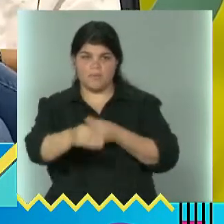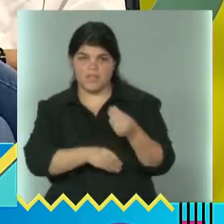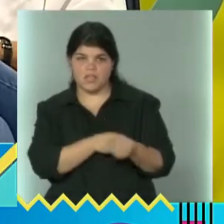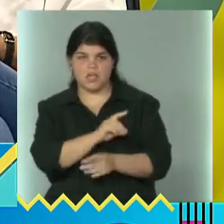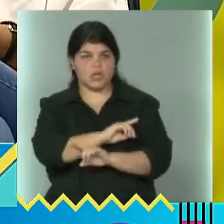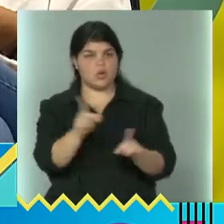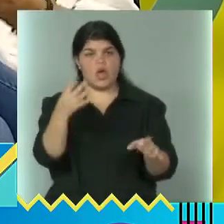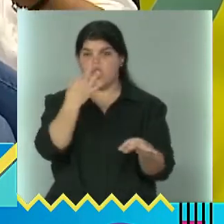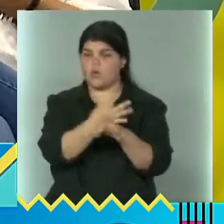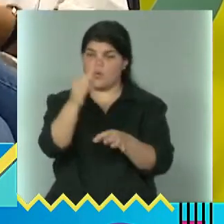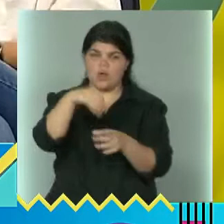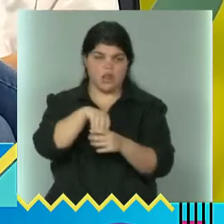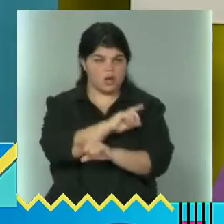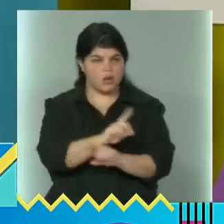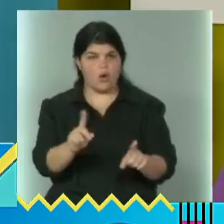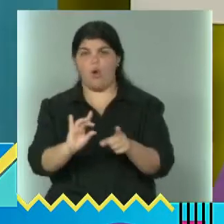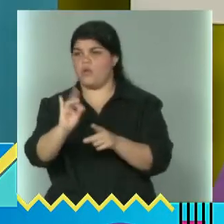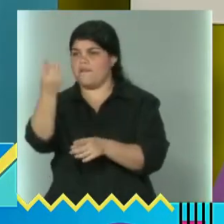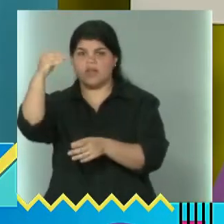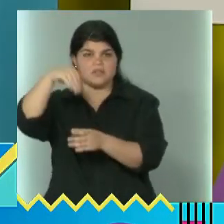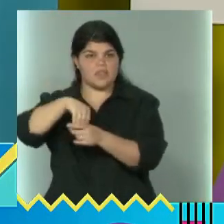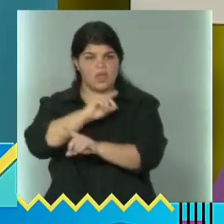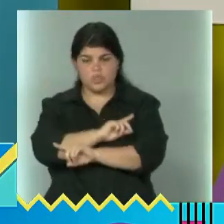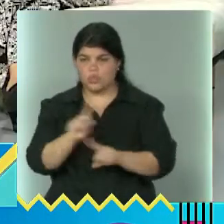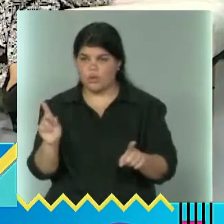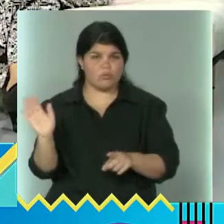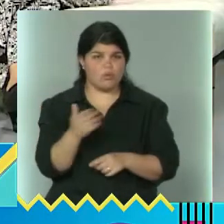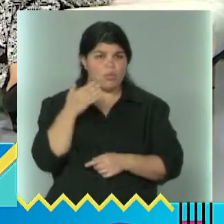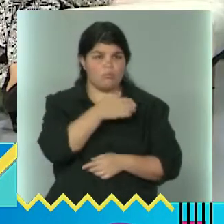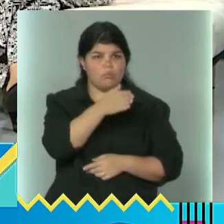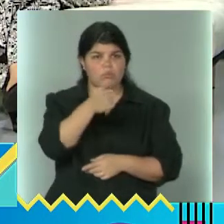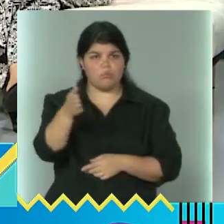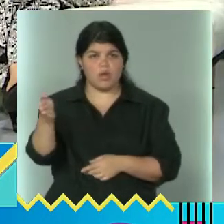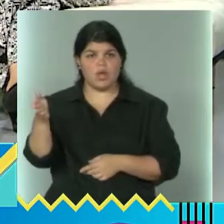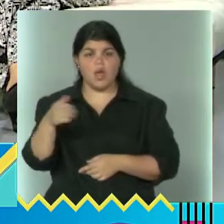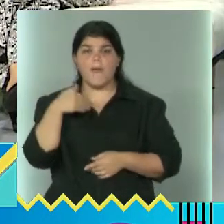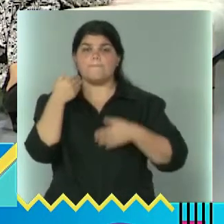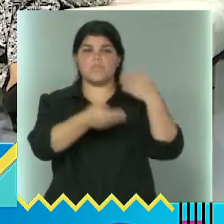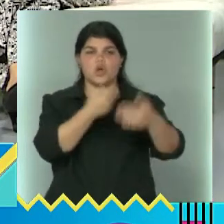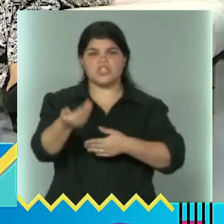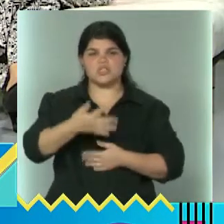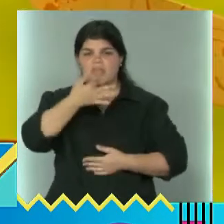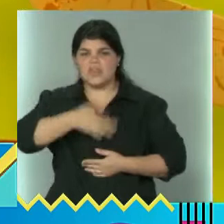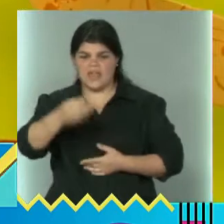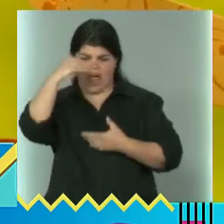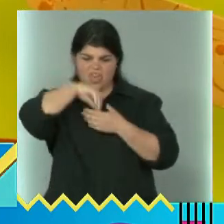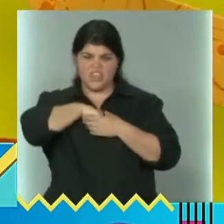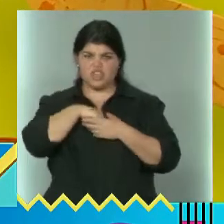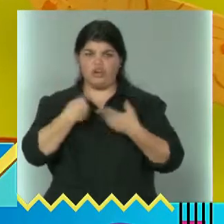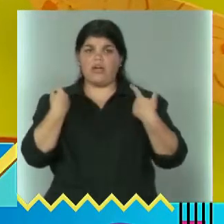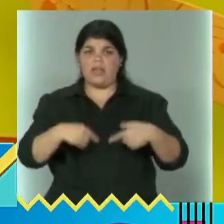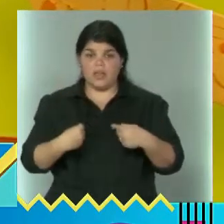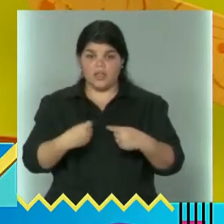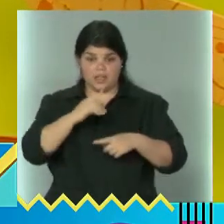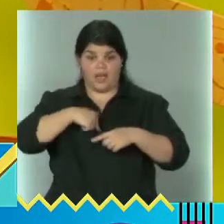las escuelas, ni en las universidades que hemos ido todos, con este proceso de entender qué me pasa y a partir de entender lo que